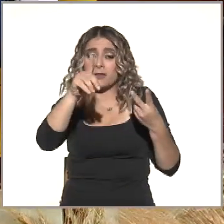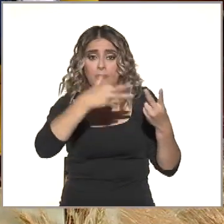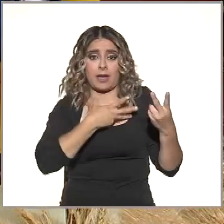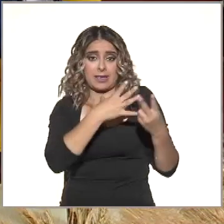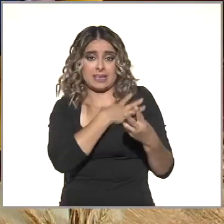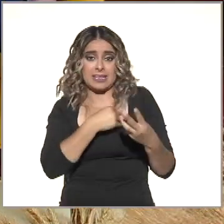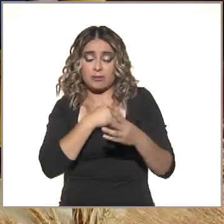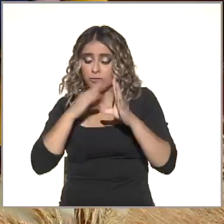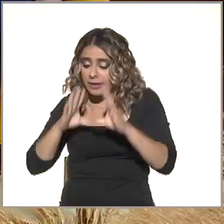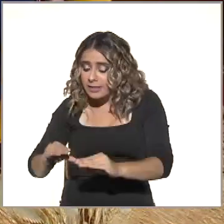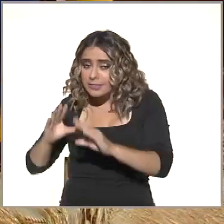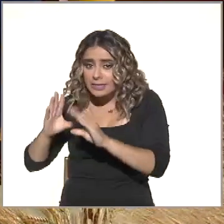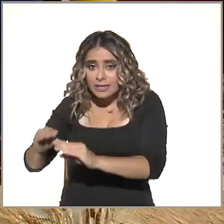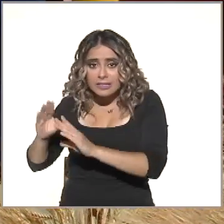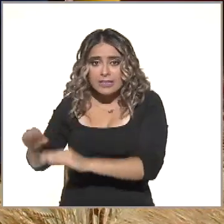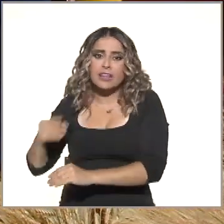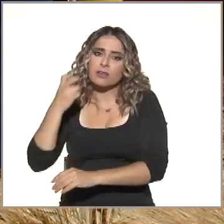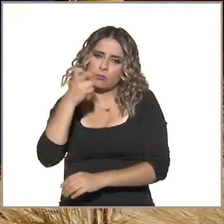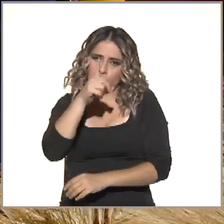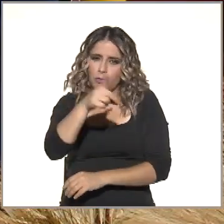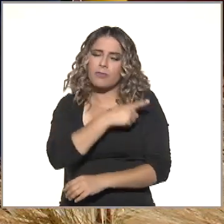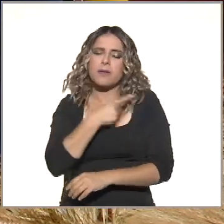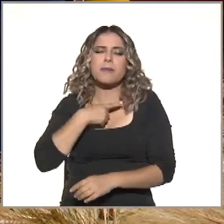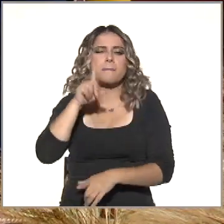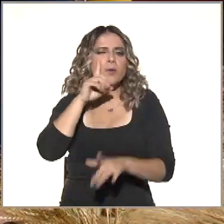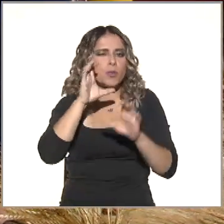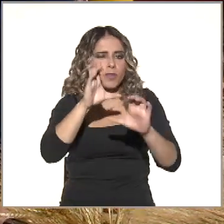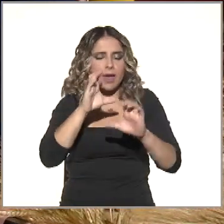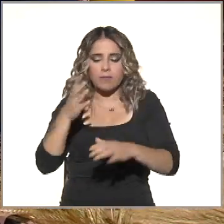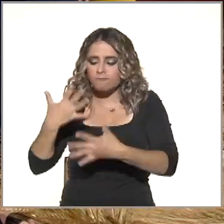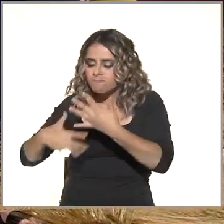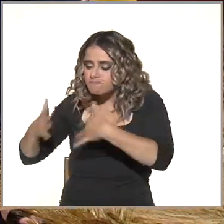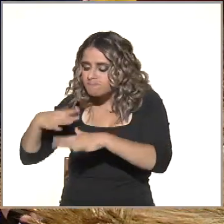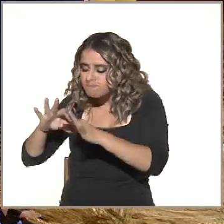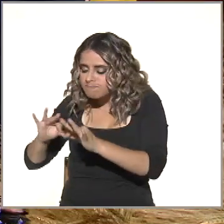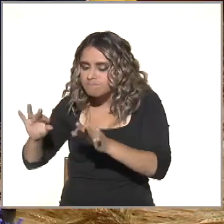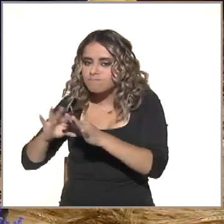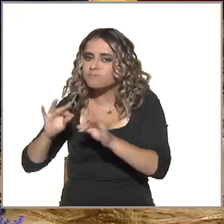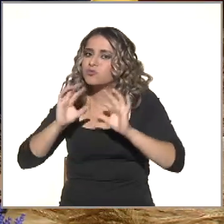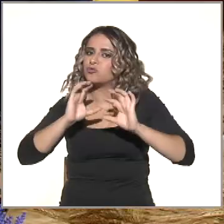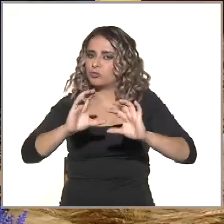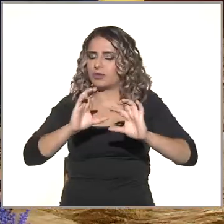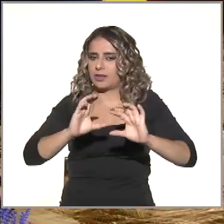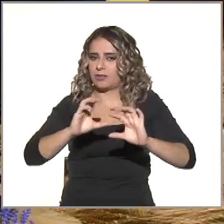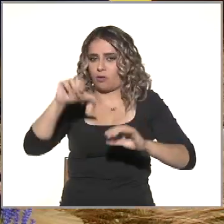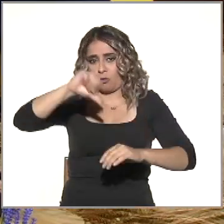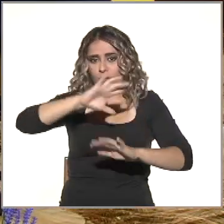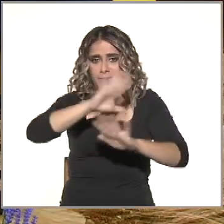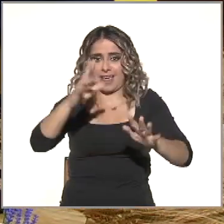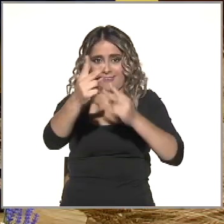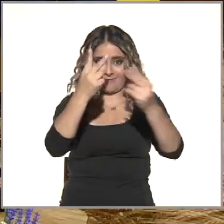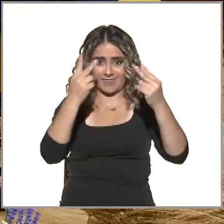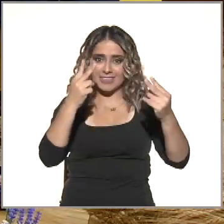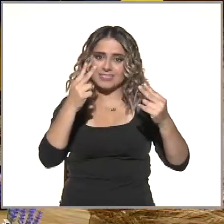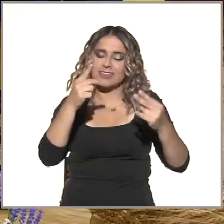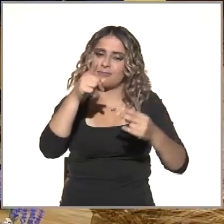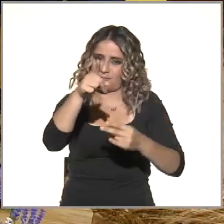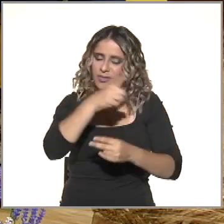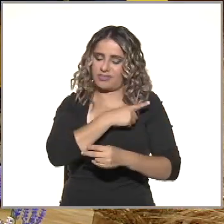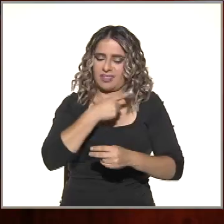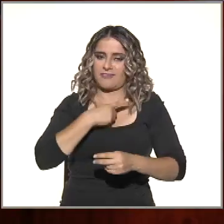en formación, pues podría ser un poco más cuidadoso con sus palabras después de ver este programa. O sea, creo que es un tema